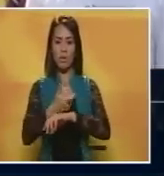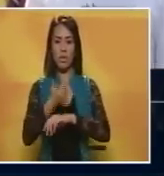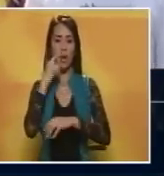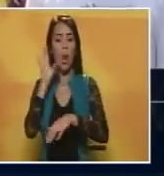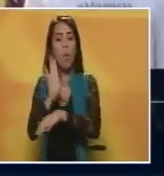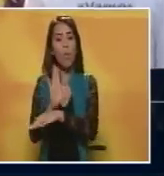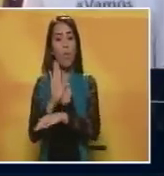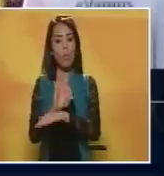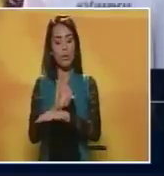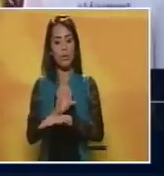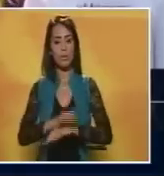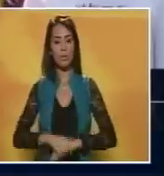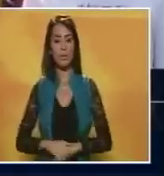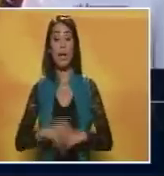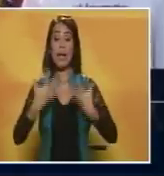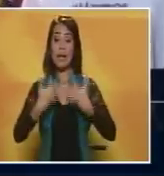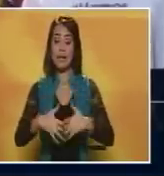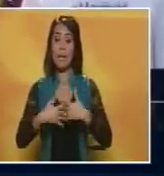y